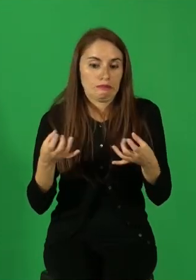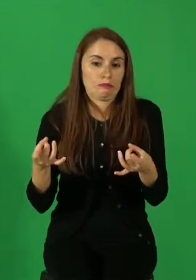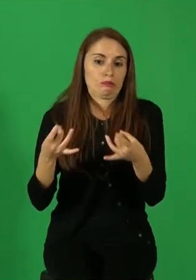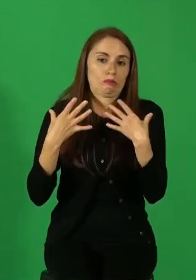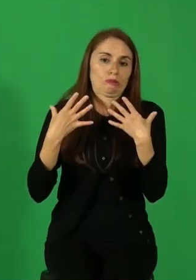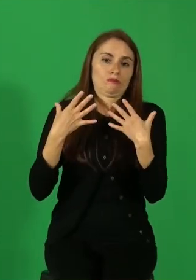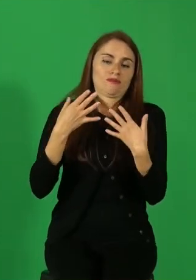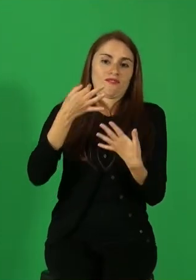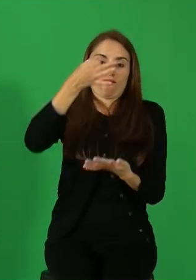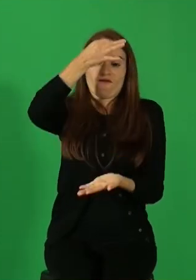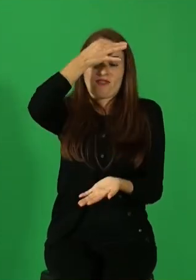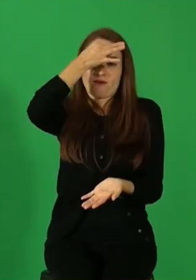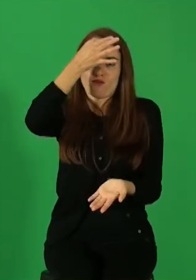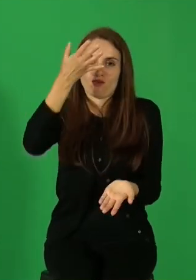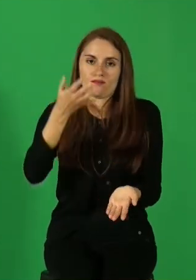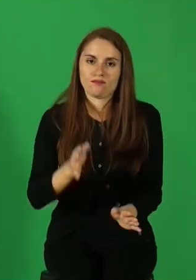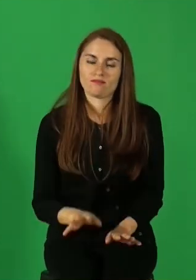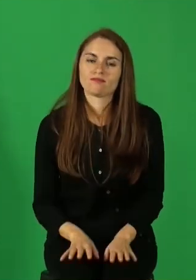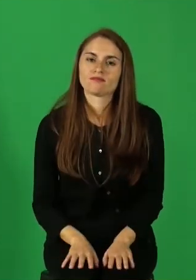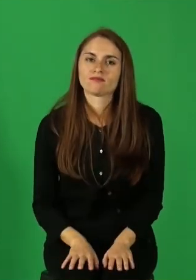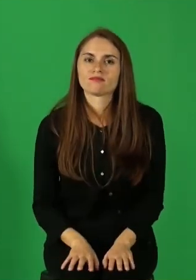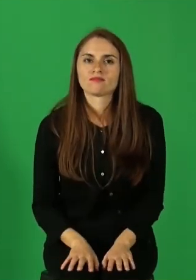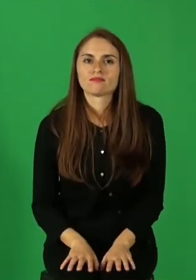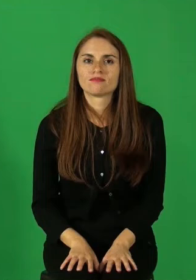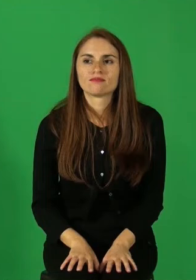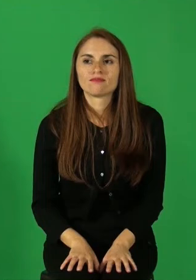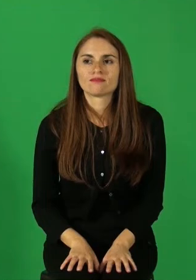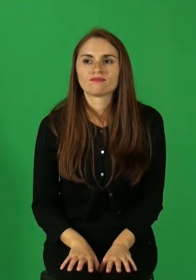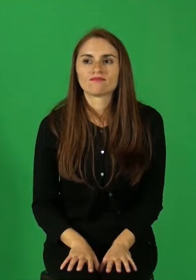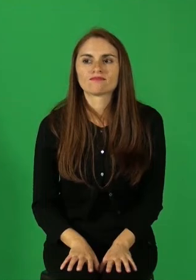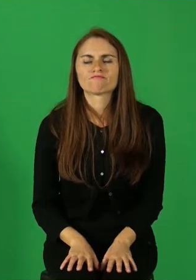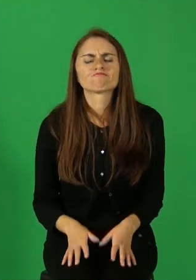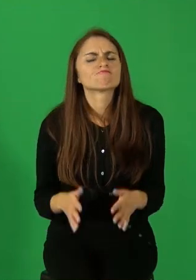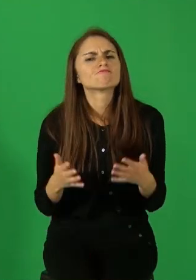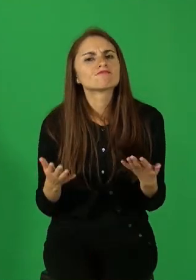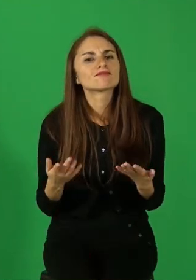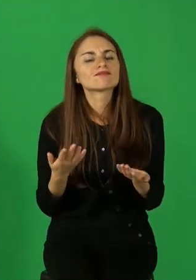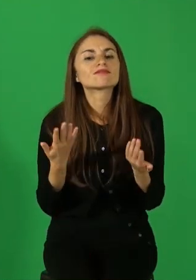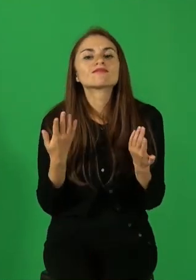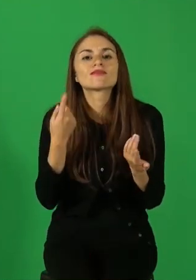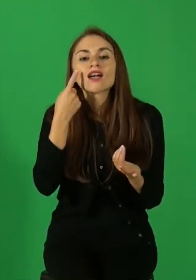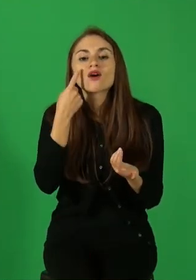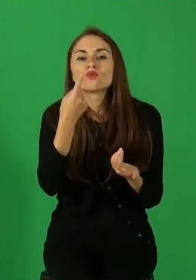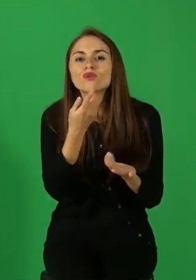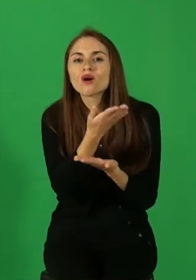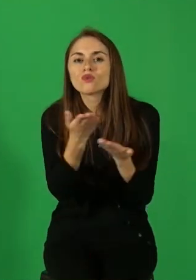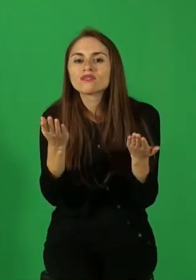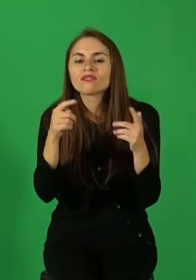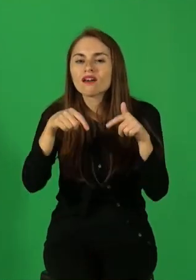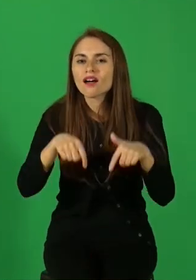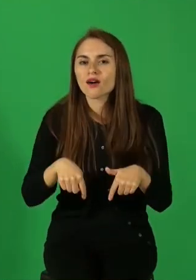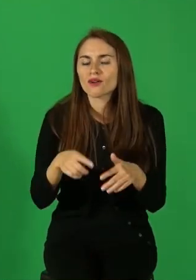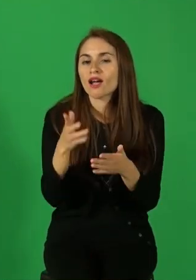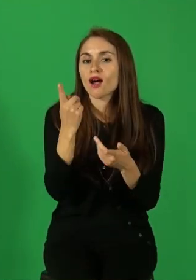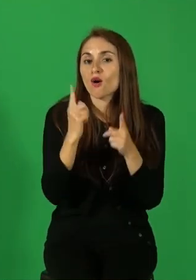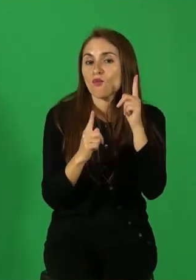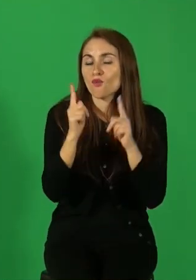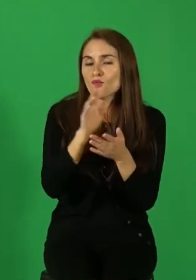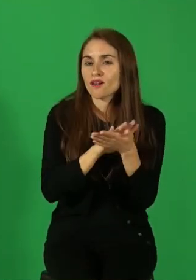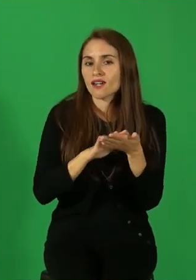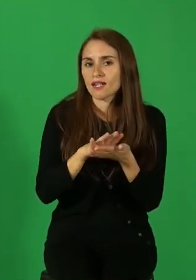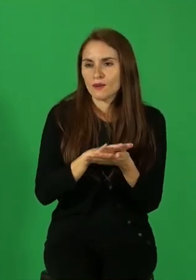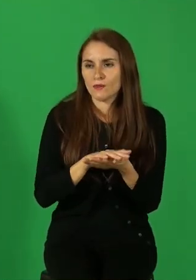contraer el virus. A ver, ¿cómo les va a ustedes ahora en los siguientes ejemplos